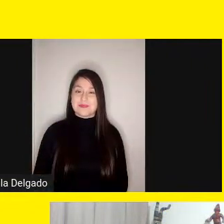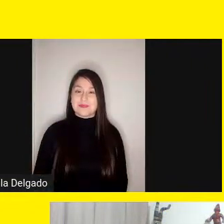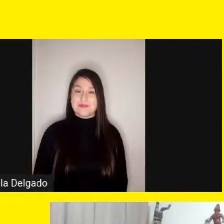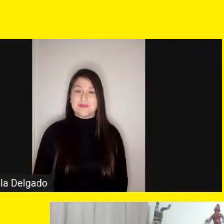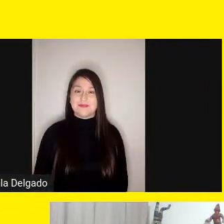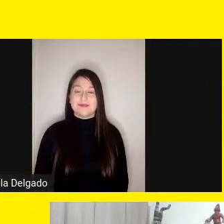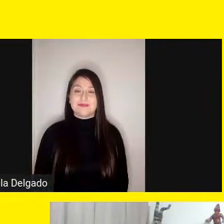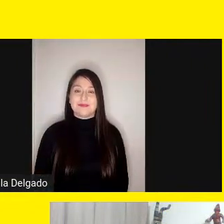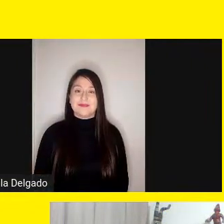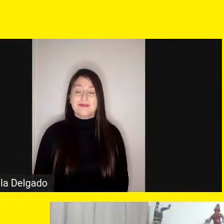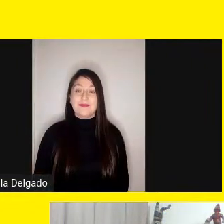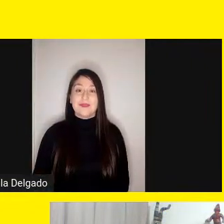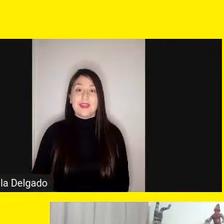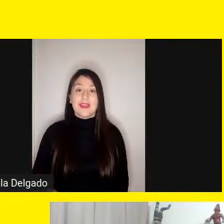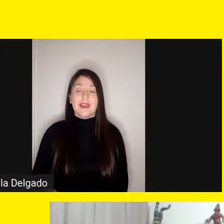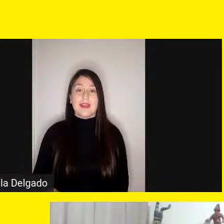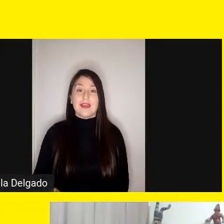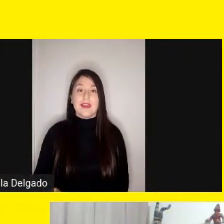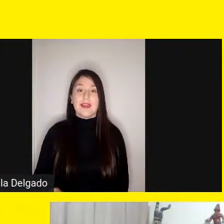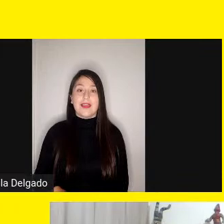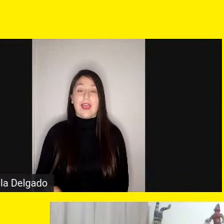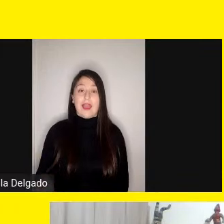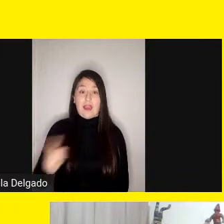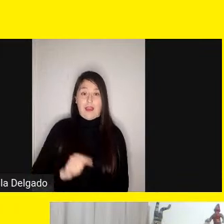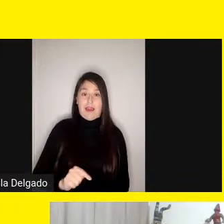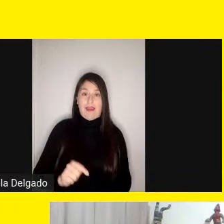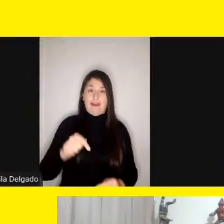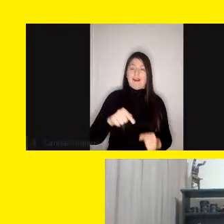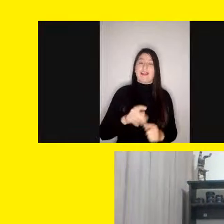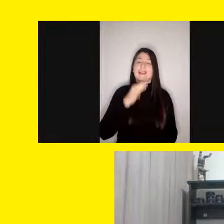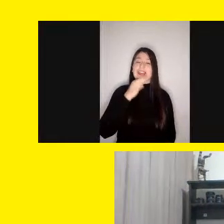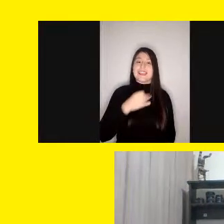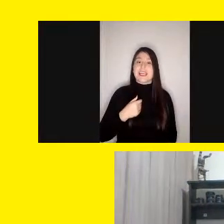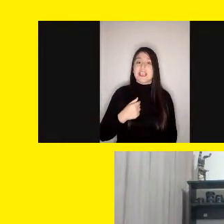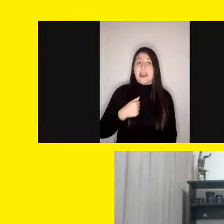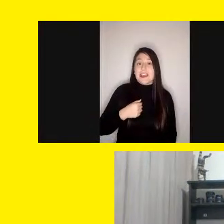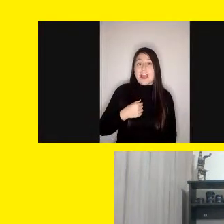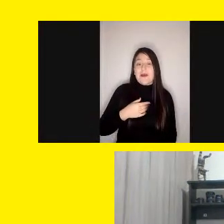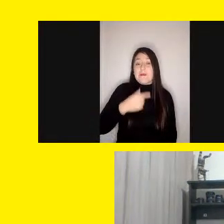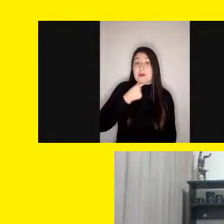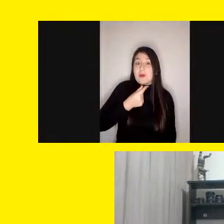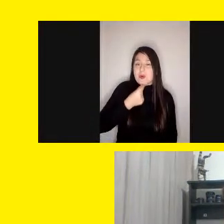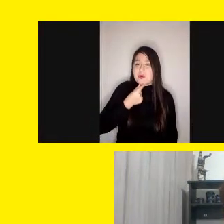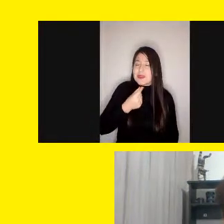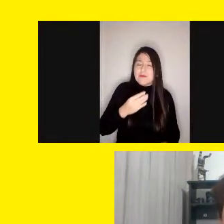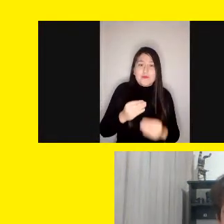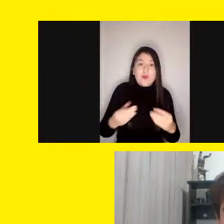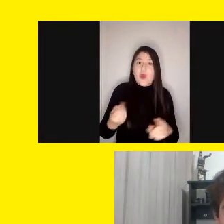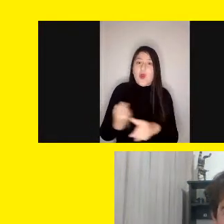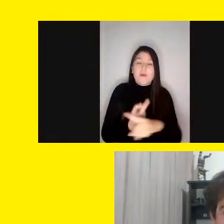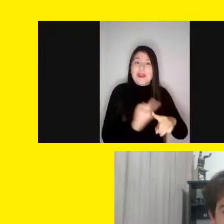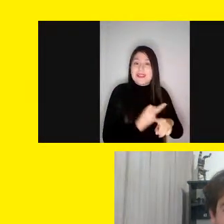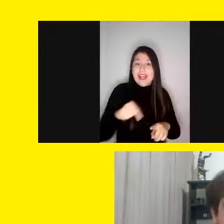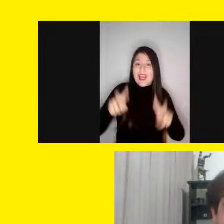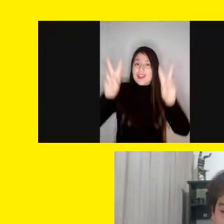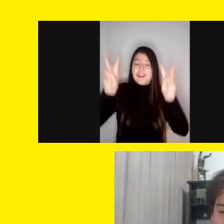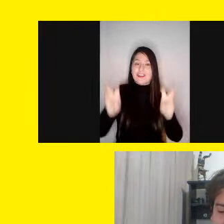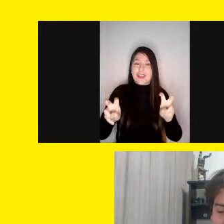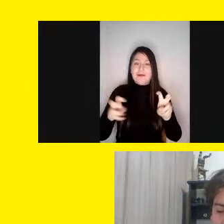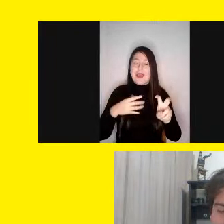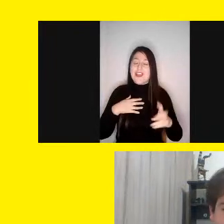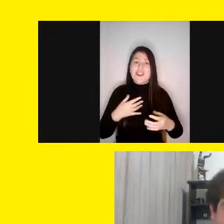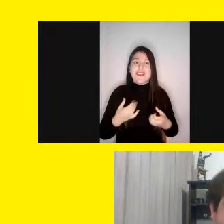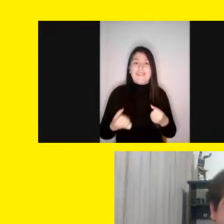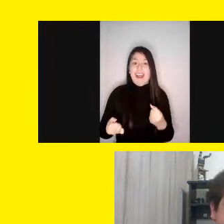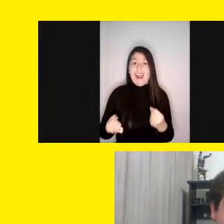No sé, ahí, bueno, ya, me lancé, parece. Me gusta mucho conversar estos temas, la verdad. Estaba, primero que todo, muy ansioso